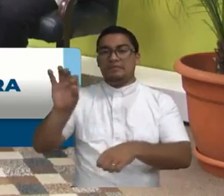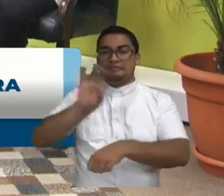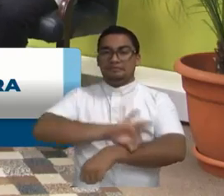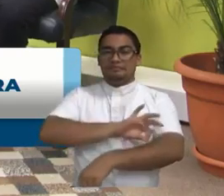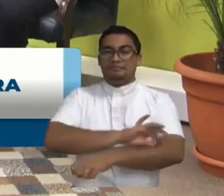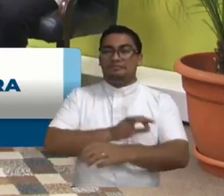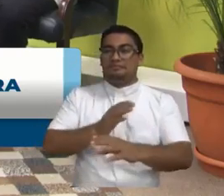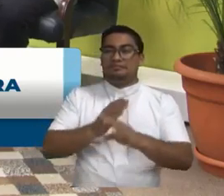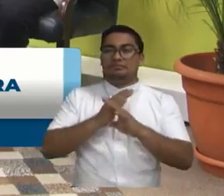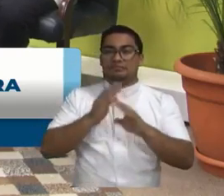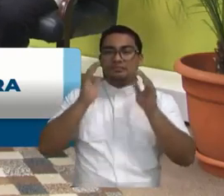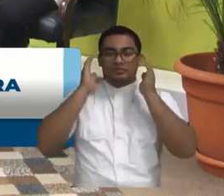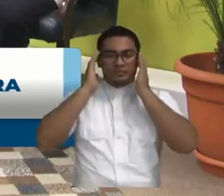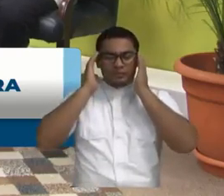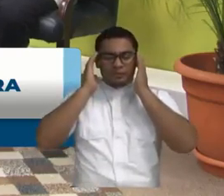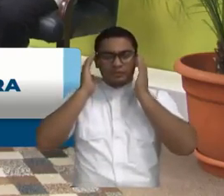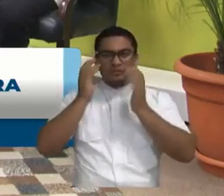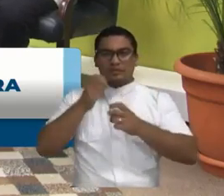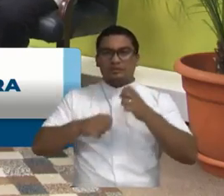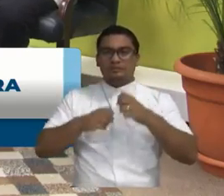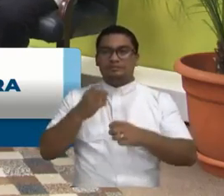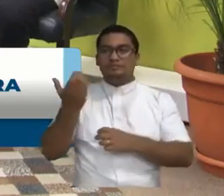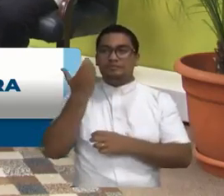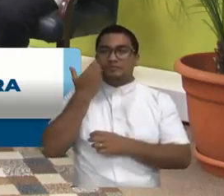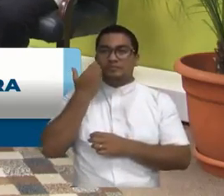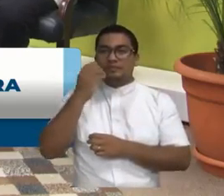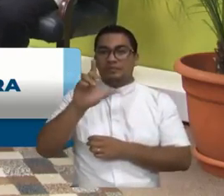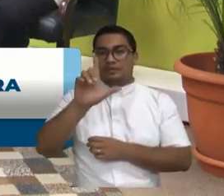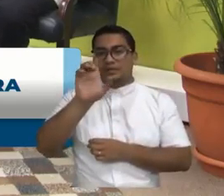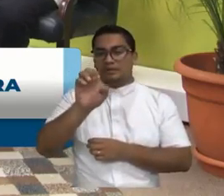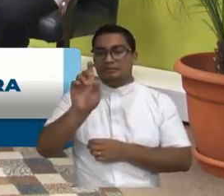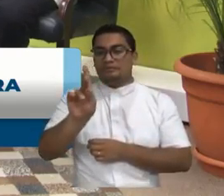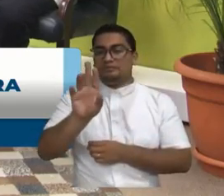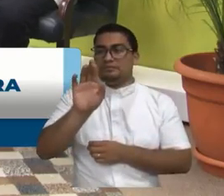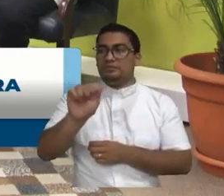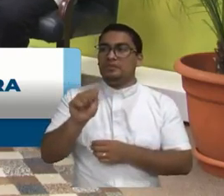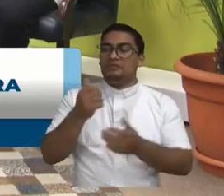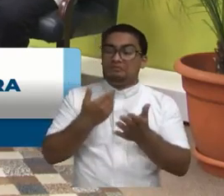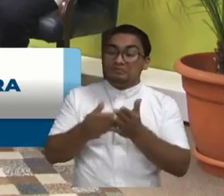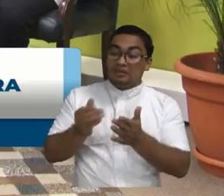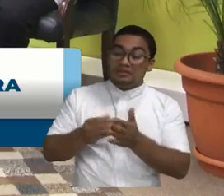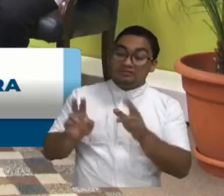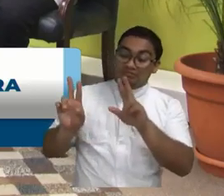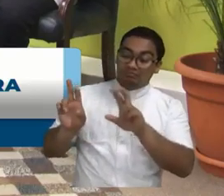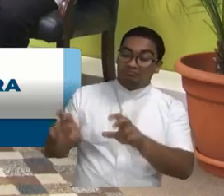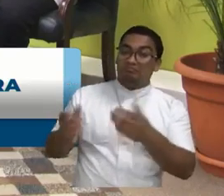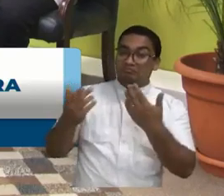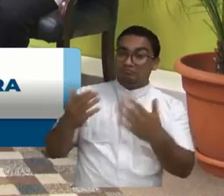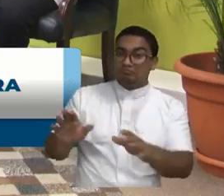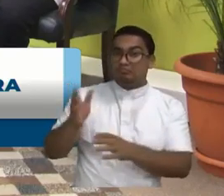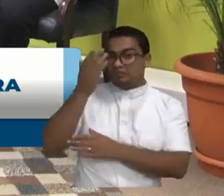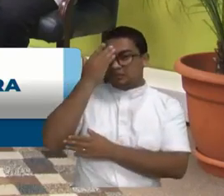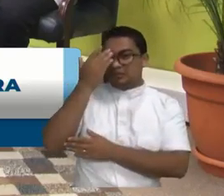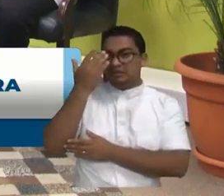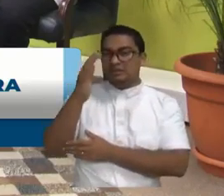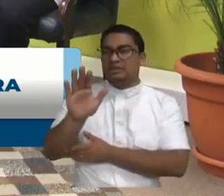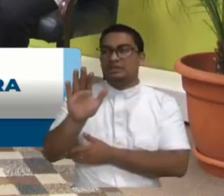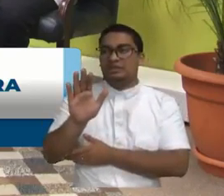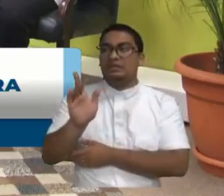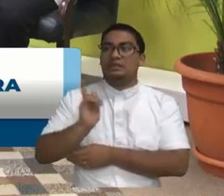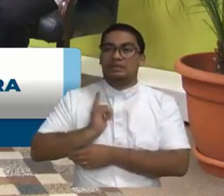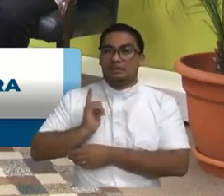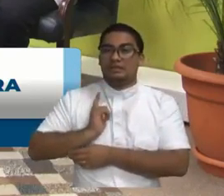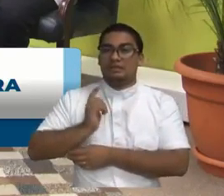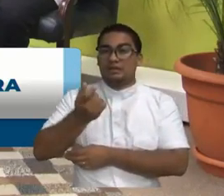triste de la enfermedad con lepra? Que es una enfermedad que podemos diagnosticar fácilmente, es una enfermedad que tiene